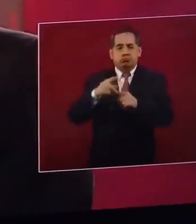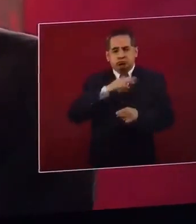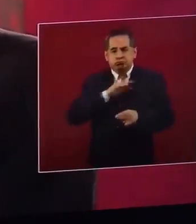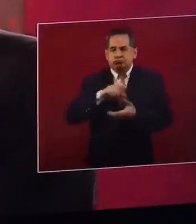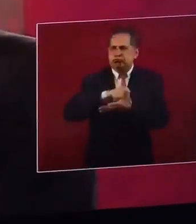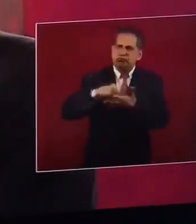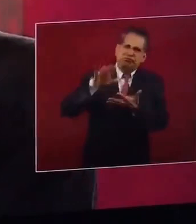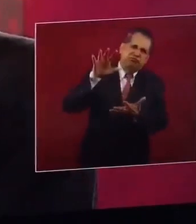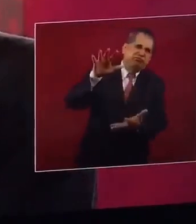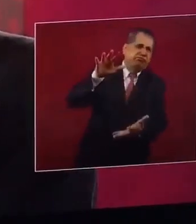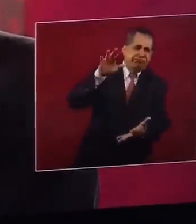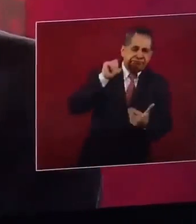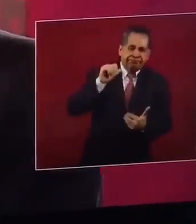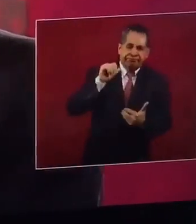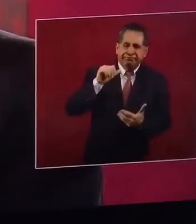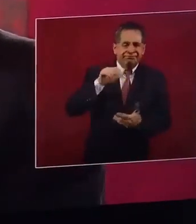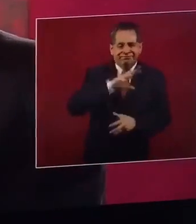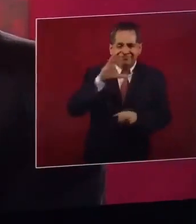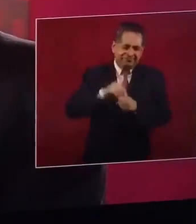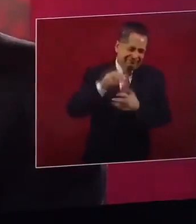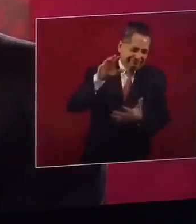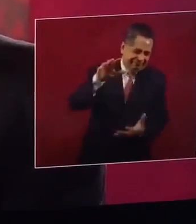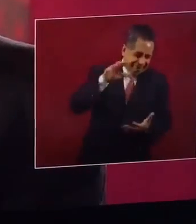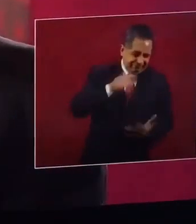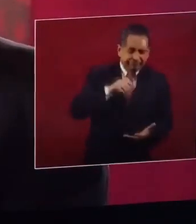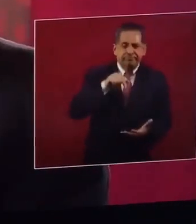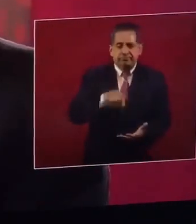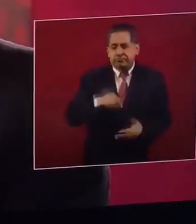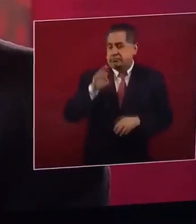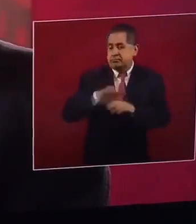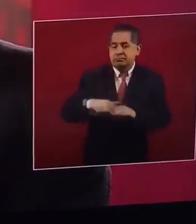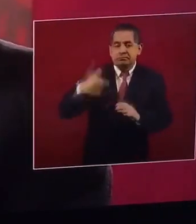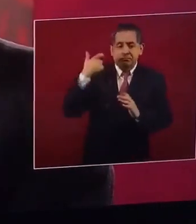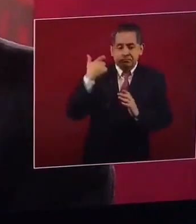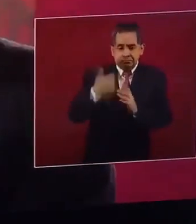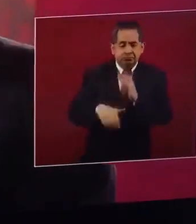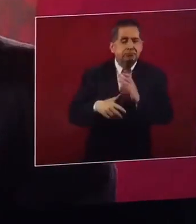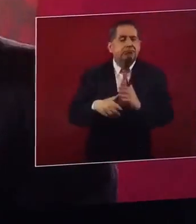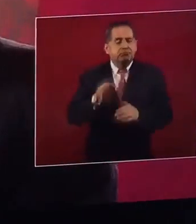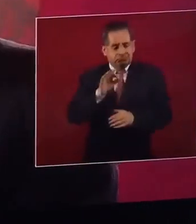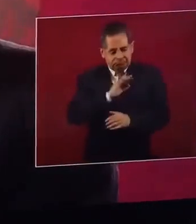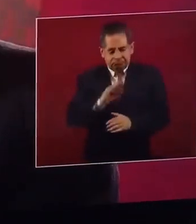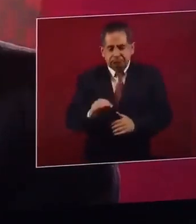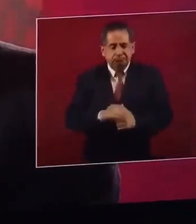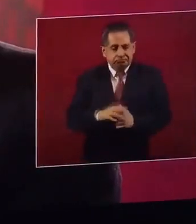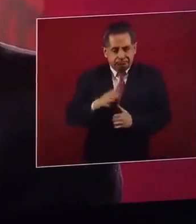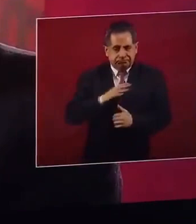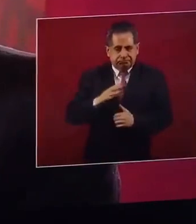medicamentos en donde se puedan adquirir, repito,